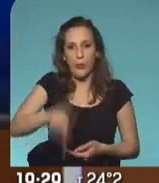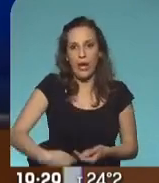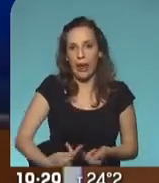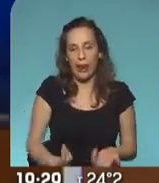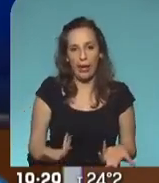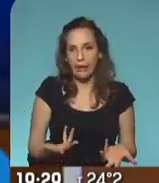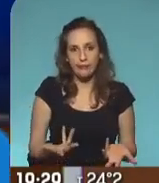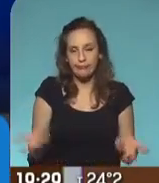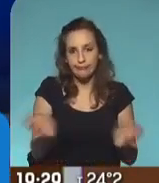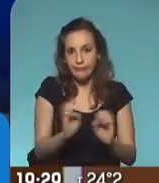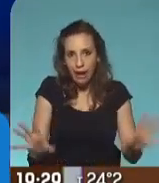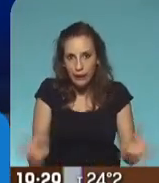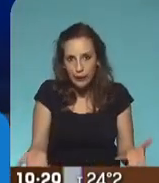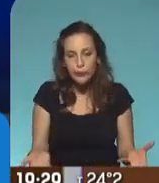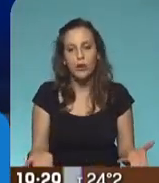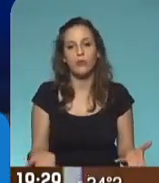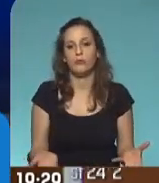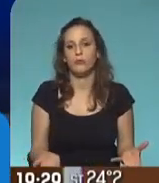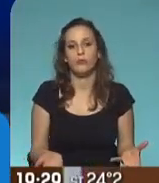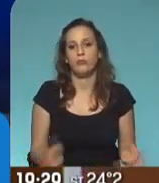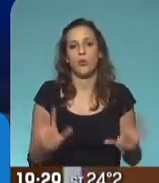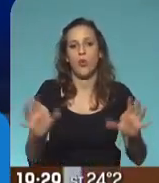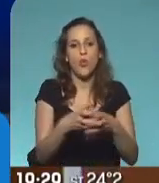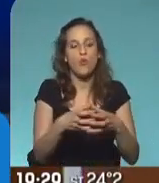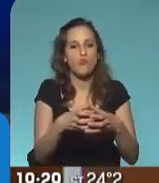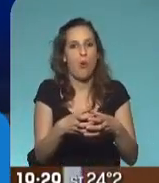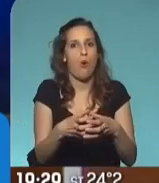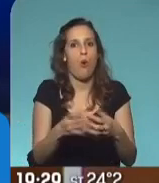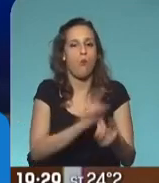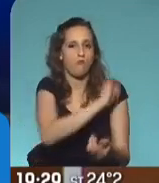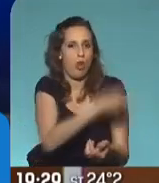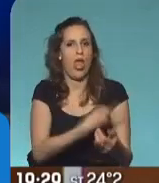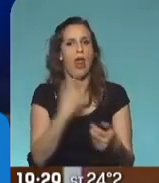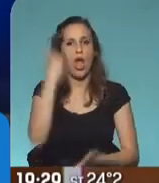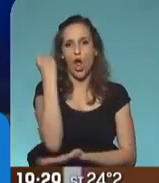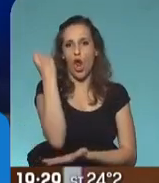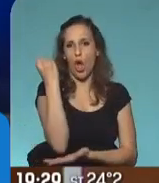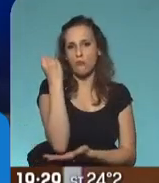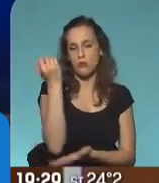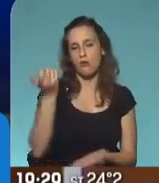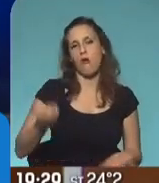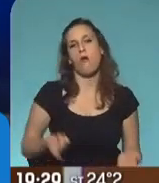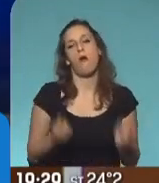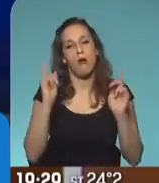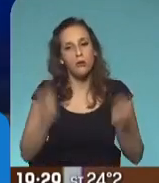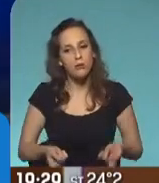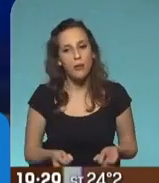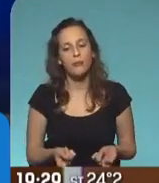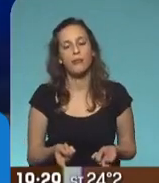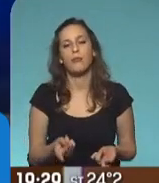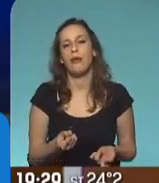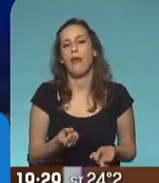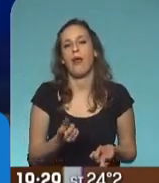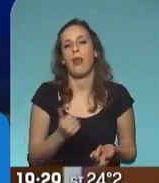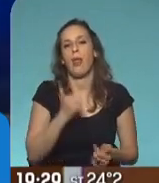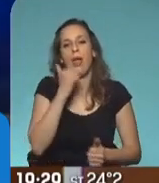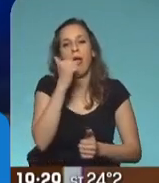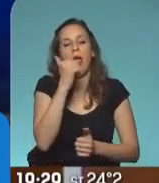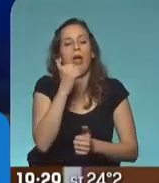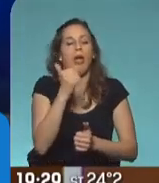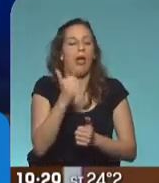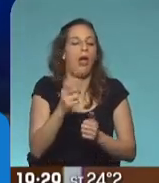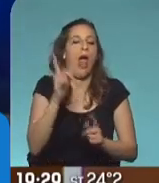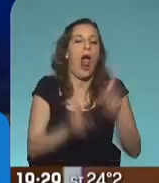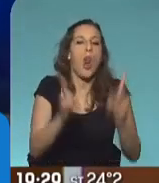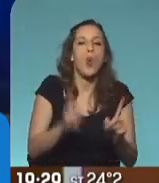acuerdo entre los sectores de la oligarquía, los grandes sectores del poder económico, del gran capital, fundamentalmente del empresariado paulista, algunos medios